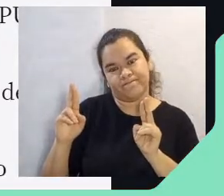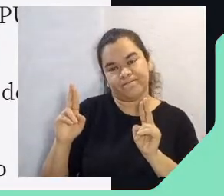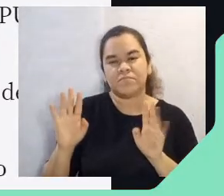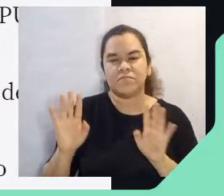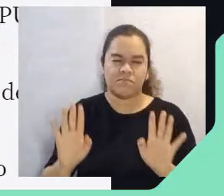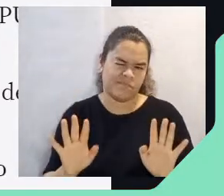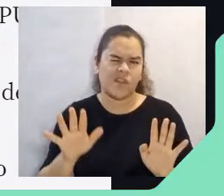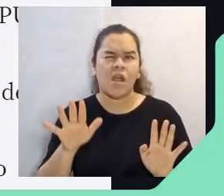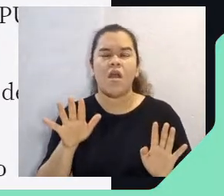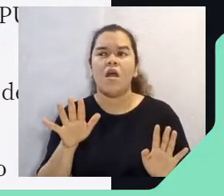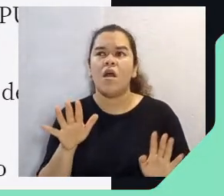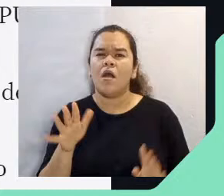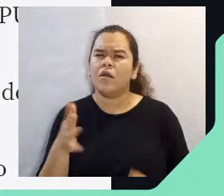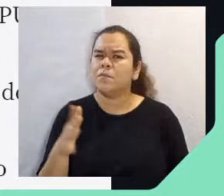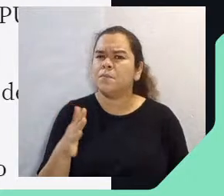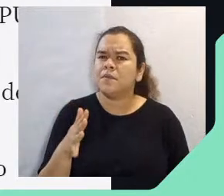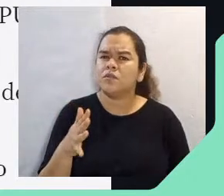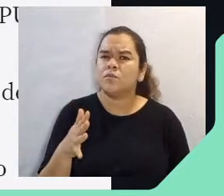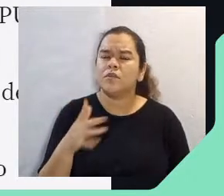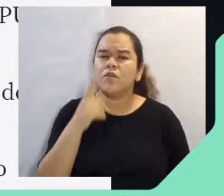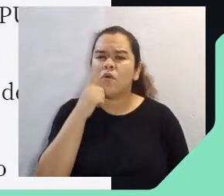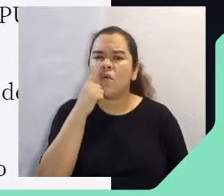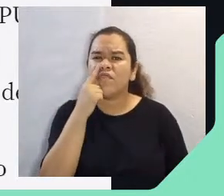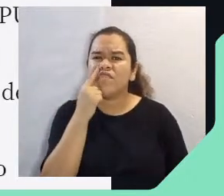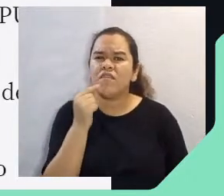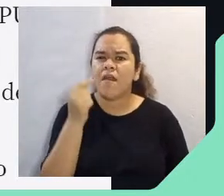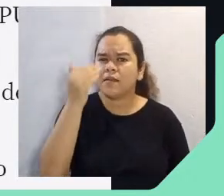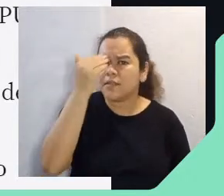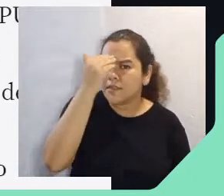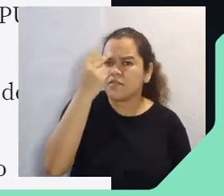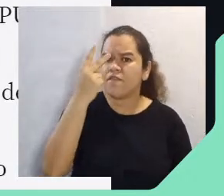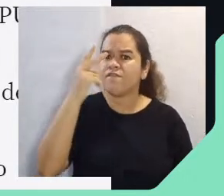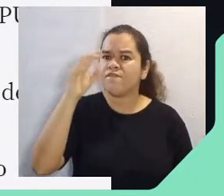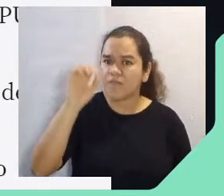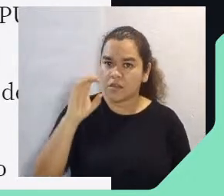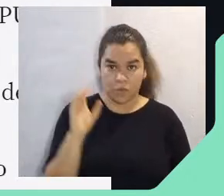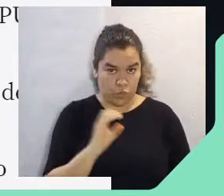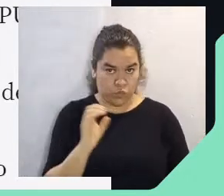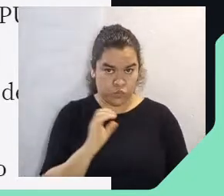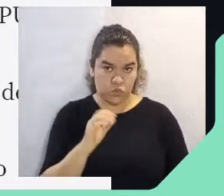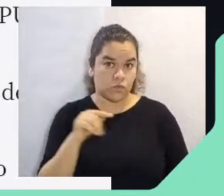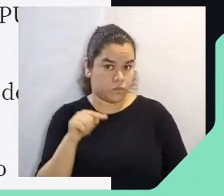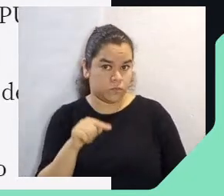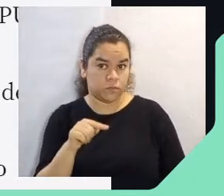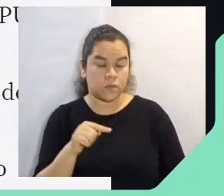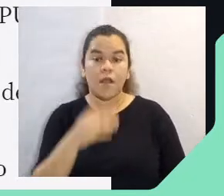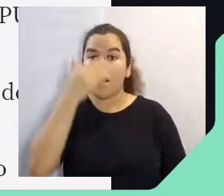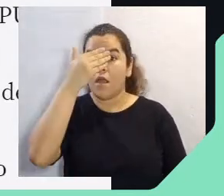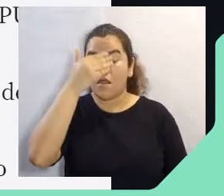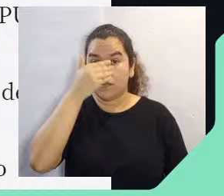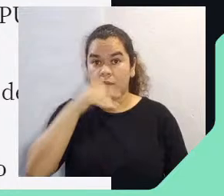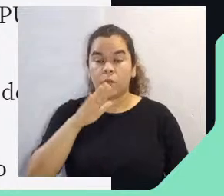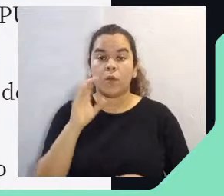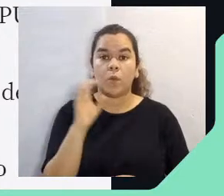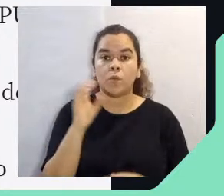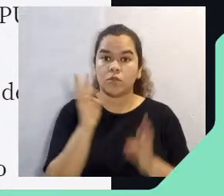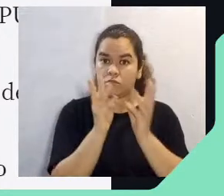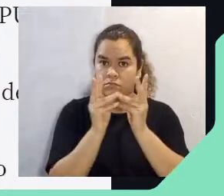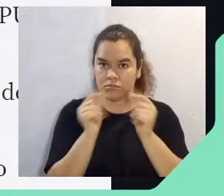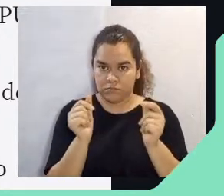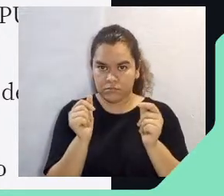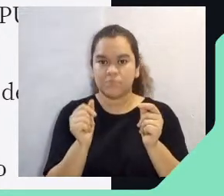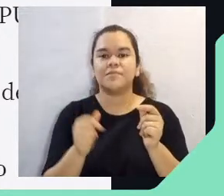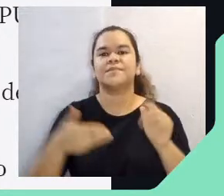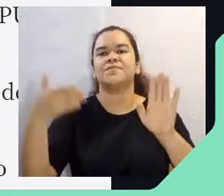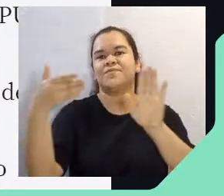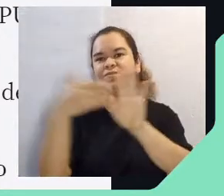tener unos 15, 20 días, y después arrancamos ya a full con el